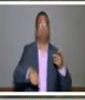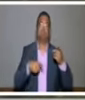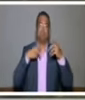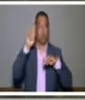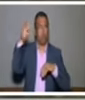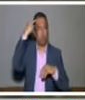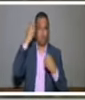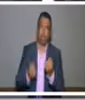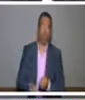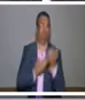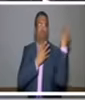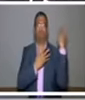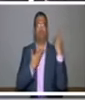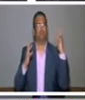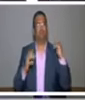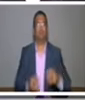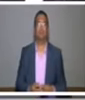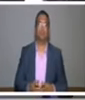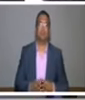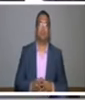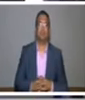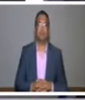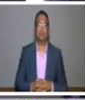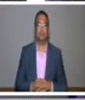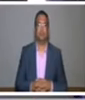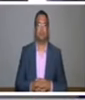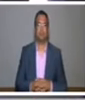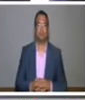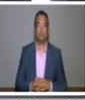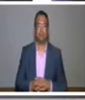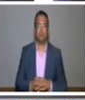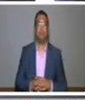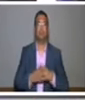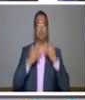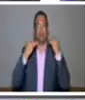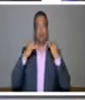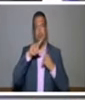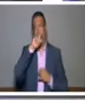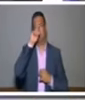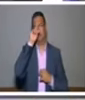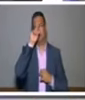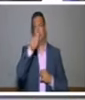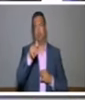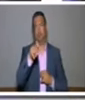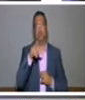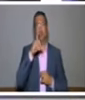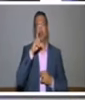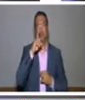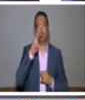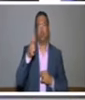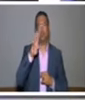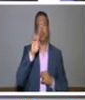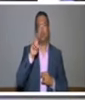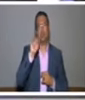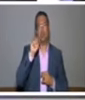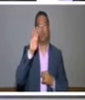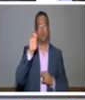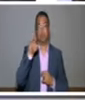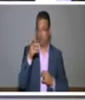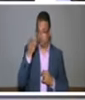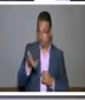despolitizarlo de una vez y por todas. Mi turno de preguntas comienza con el doctor Rafael Bernabé. Doctor Bernabé, usted es un